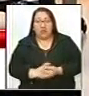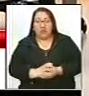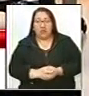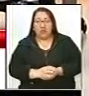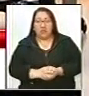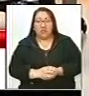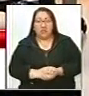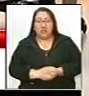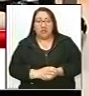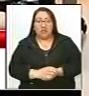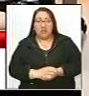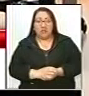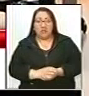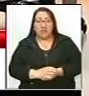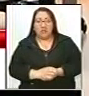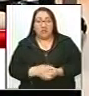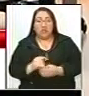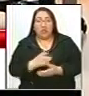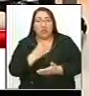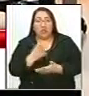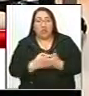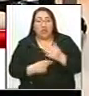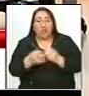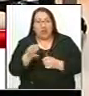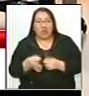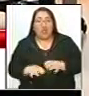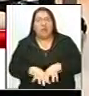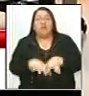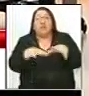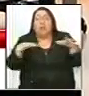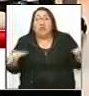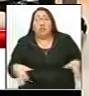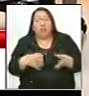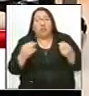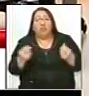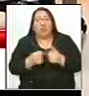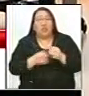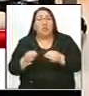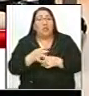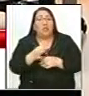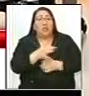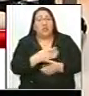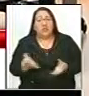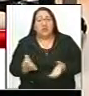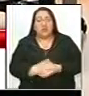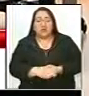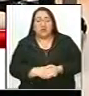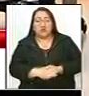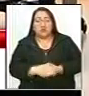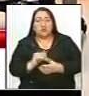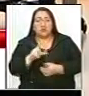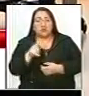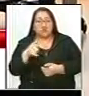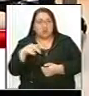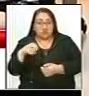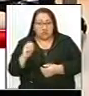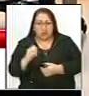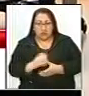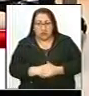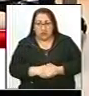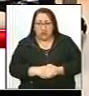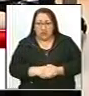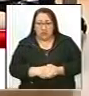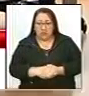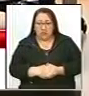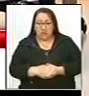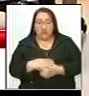hay una situación en la que ha desbordado a la provincia de Luya, Lamu, a la